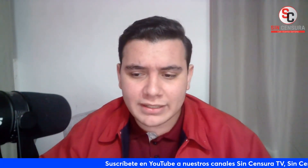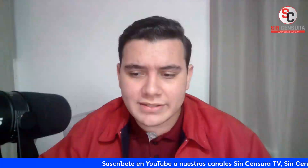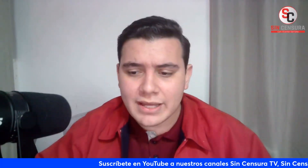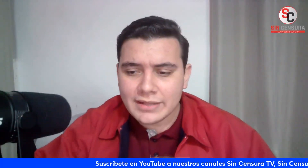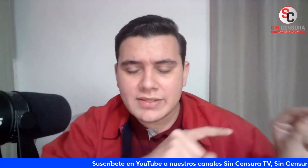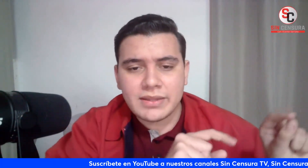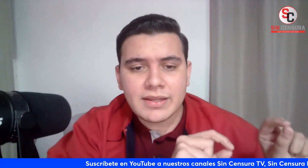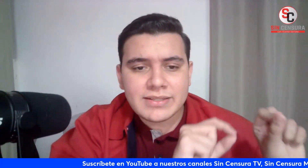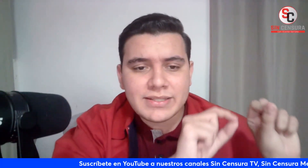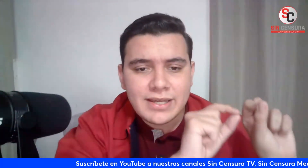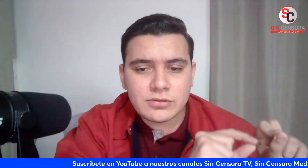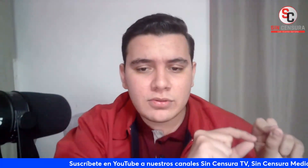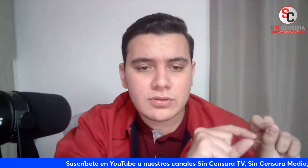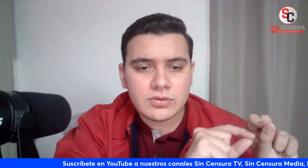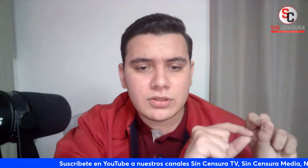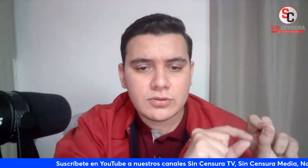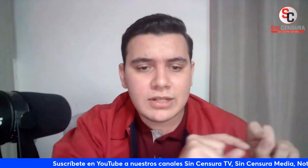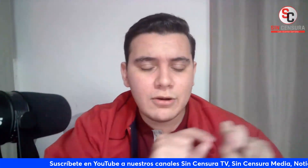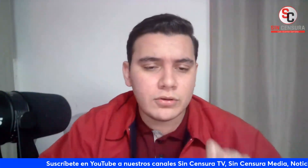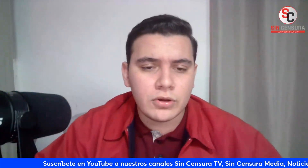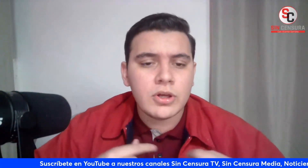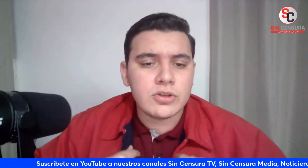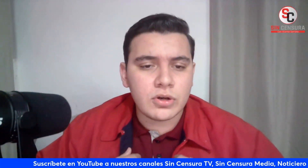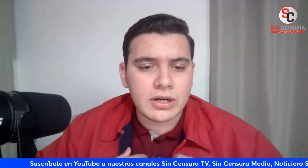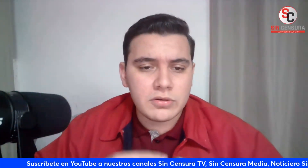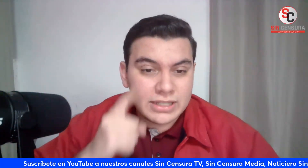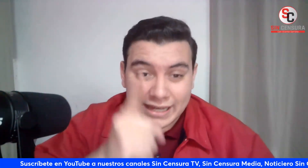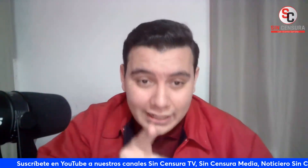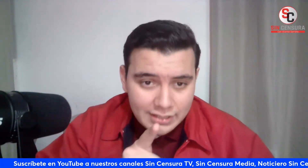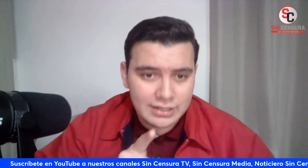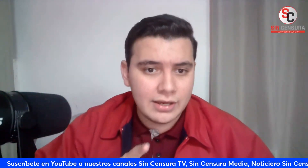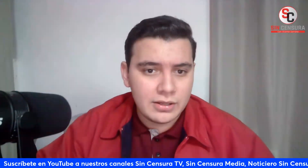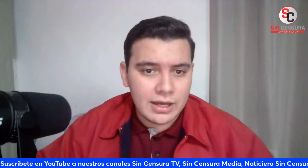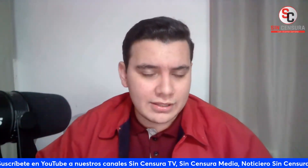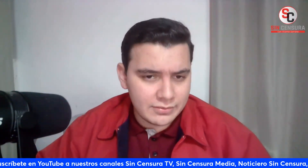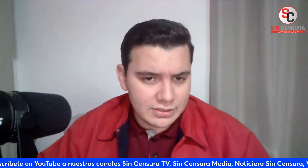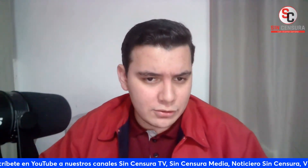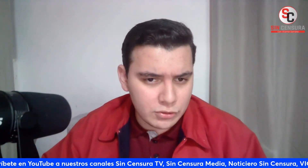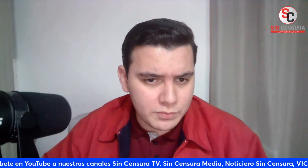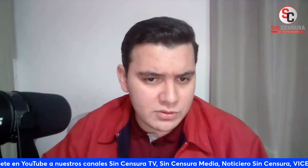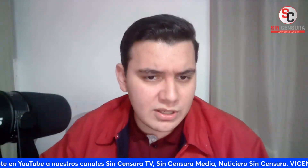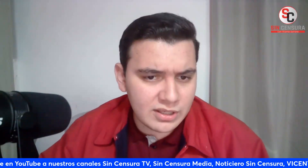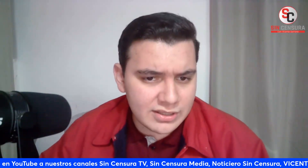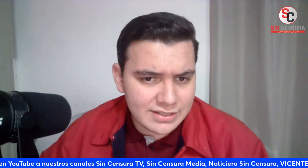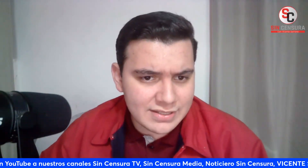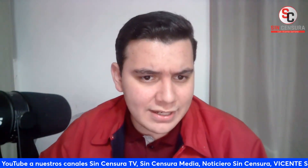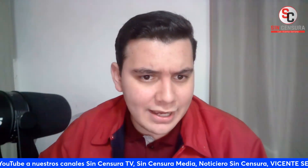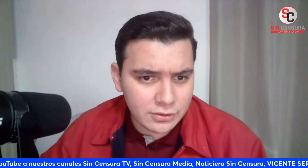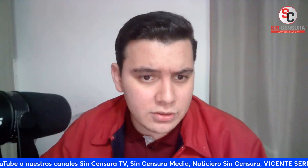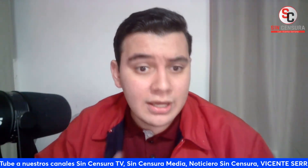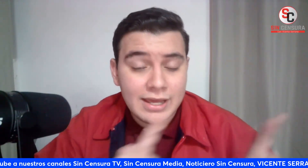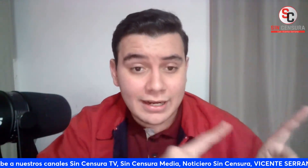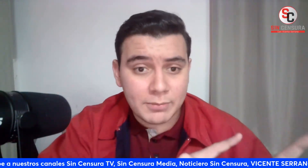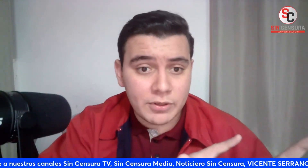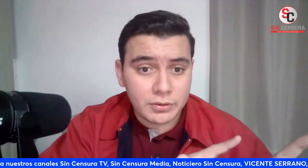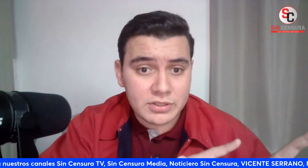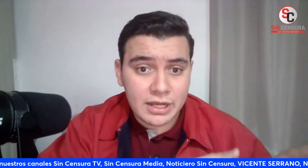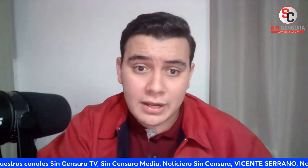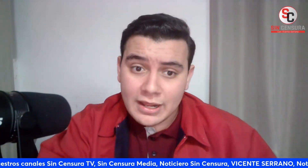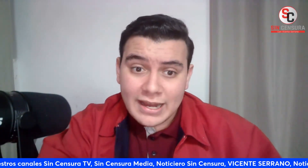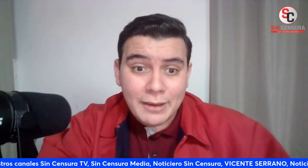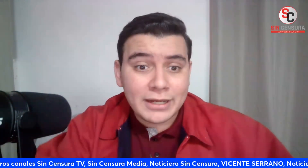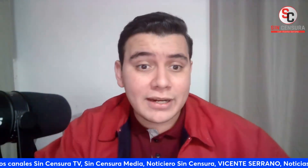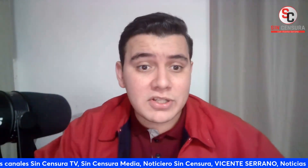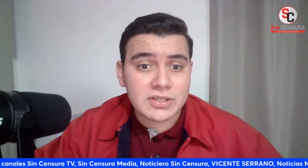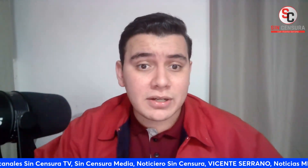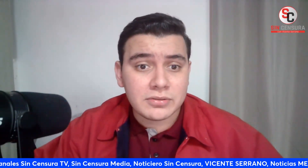Lucía Piña Hernández, decidir si esto es constitucional o no. Yo creo que ella, a través de los grupos de intereses creados en el Poder